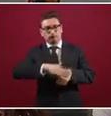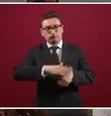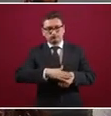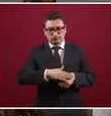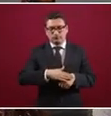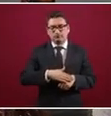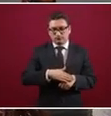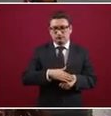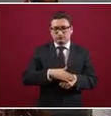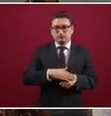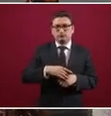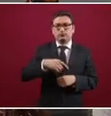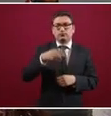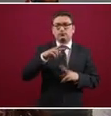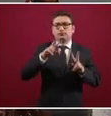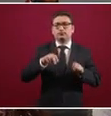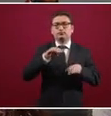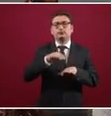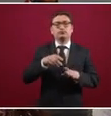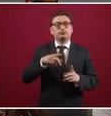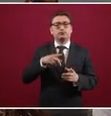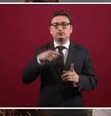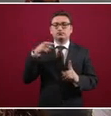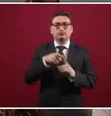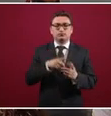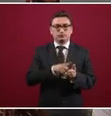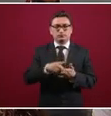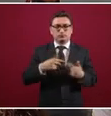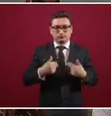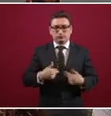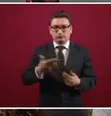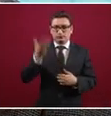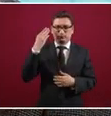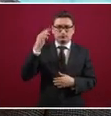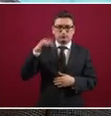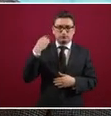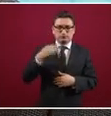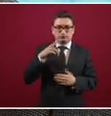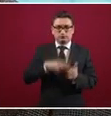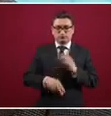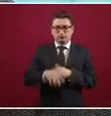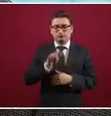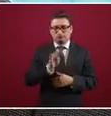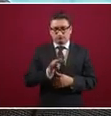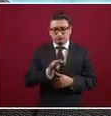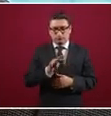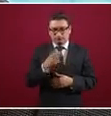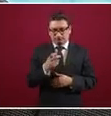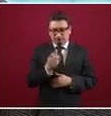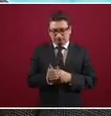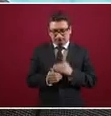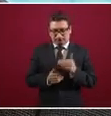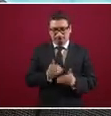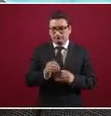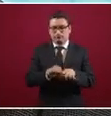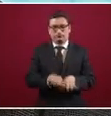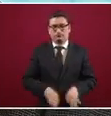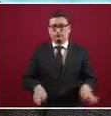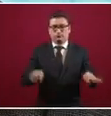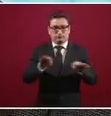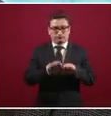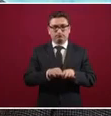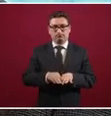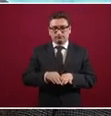naciones unidas en materia de derechos humanos en marzo de 2019 con lo cual será un paso muy importante en el reconocimiento